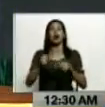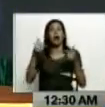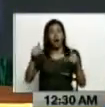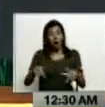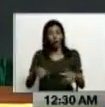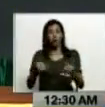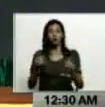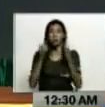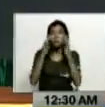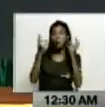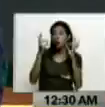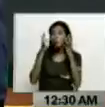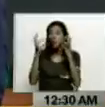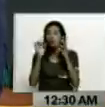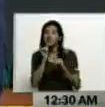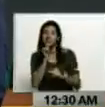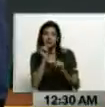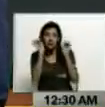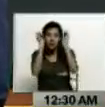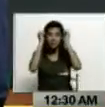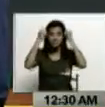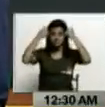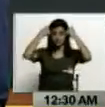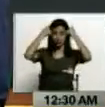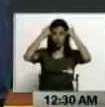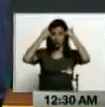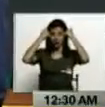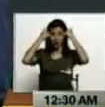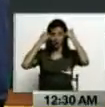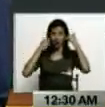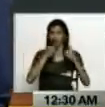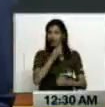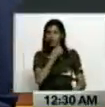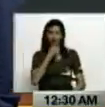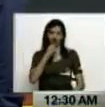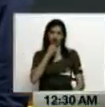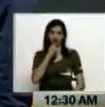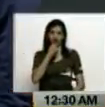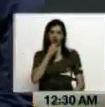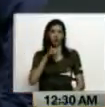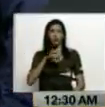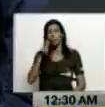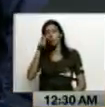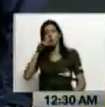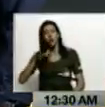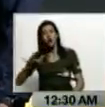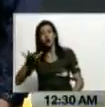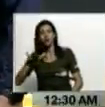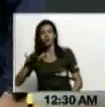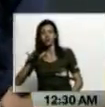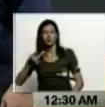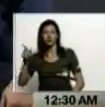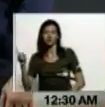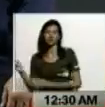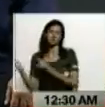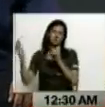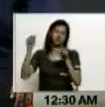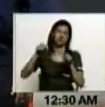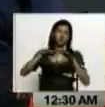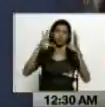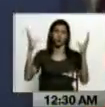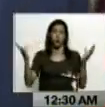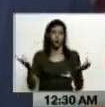alerta que está Cristóbal Jiménez desde mantecal para el